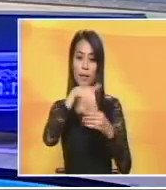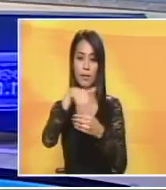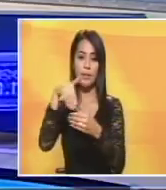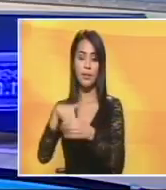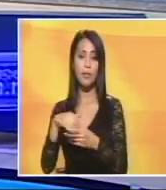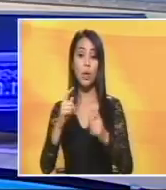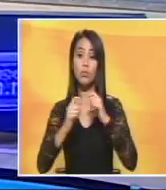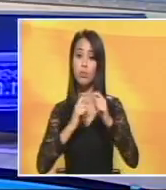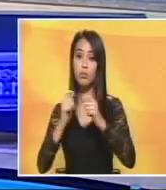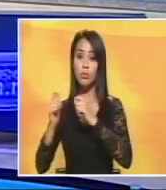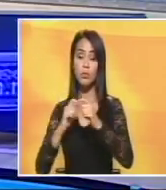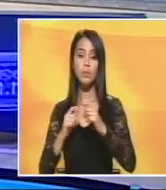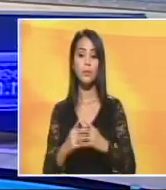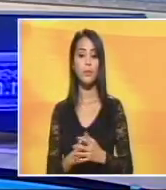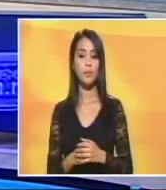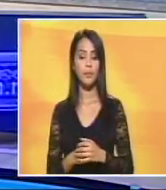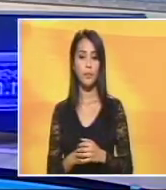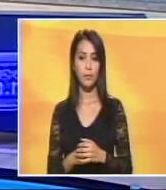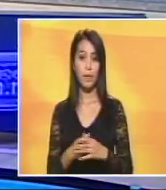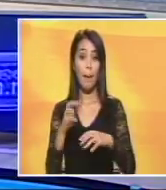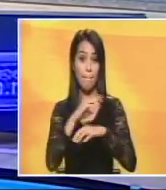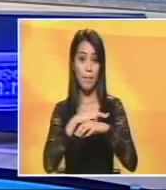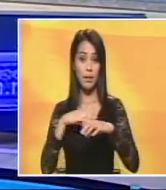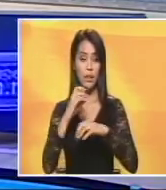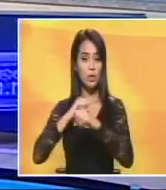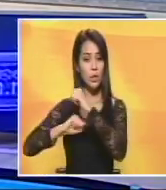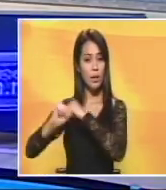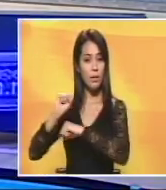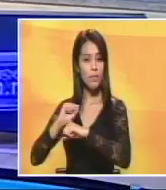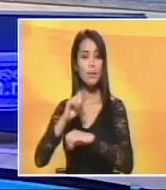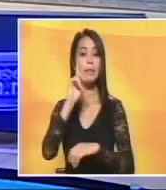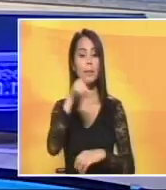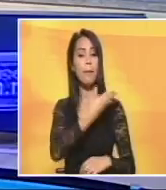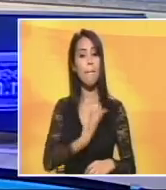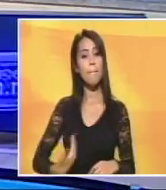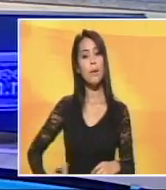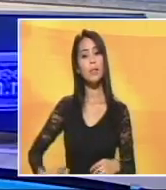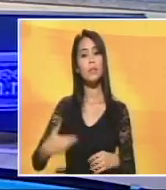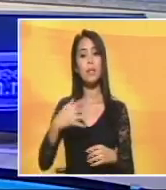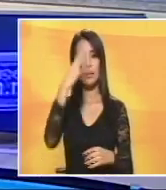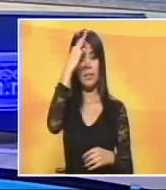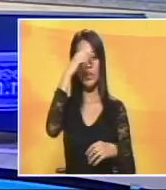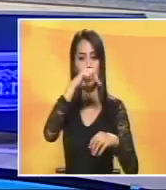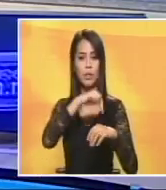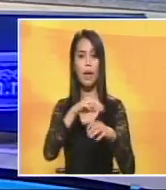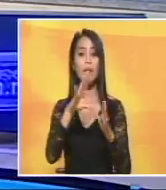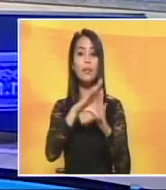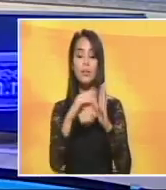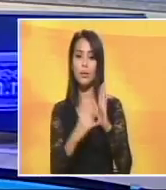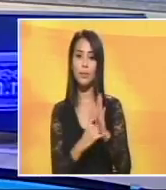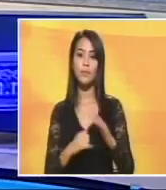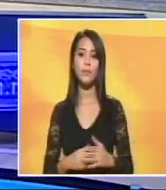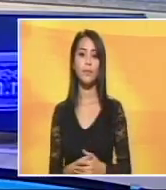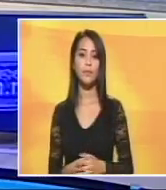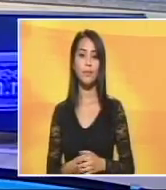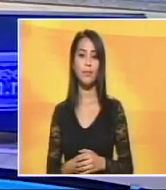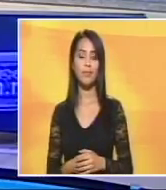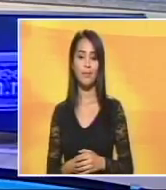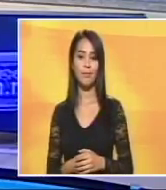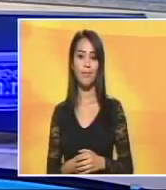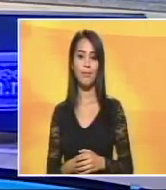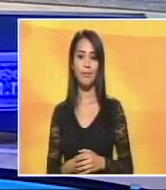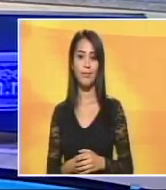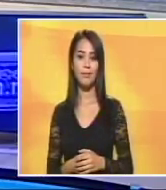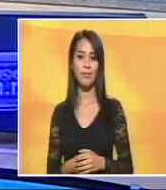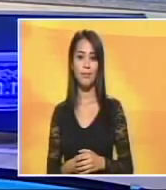prensa conjunta de parte del ministro de la Defensa, la presidenta de la Asamblea Nacional Constituyente y la presidenta del CNE, Tibisay Lucena. Así